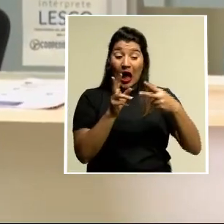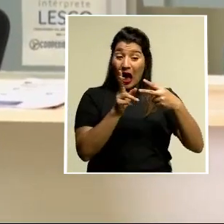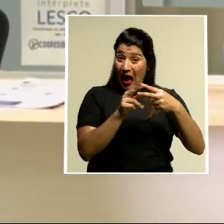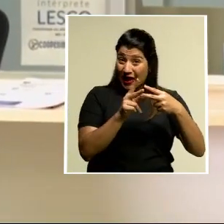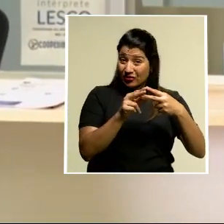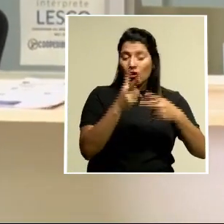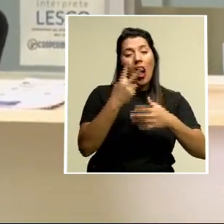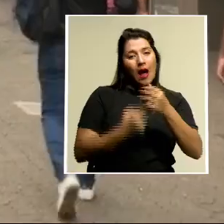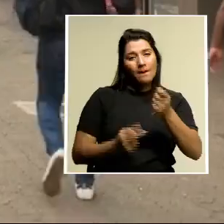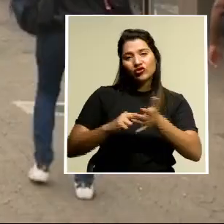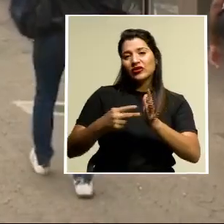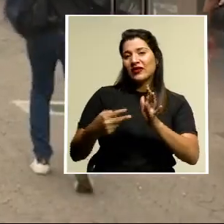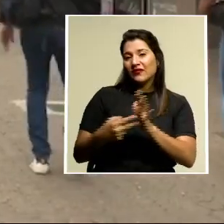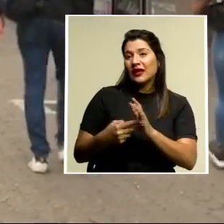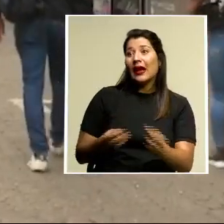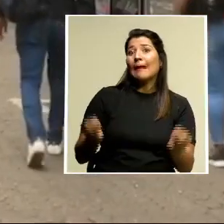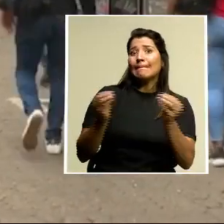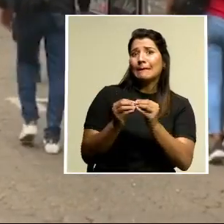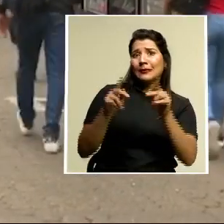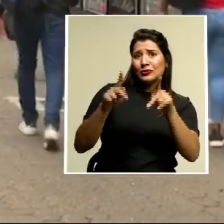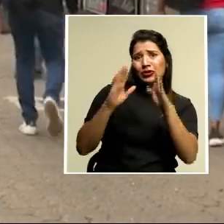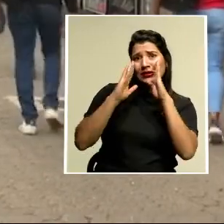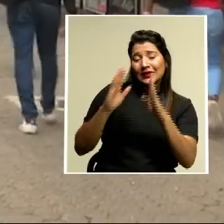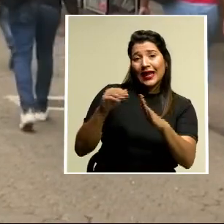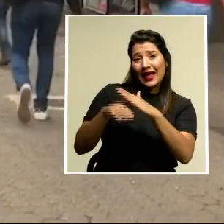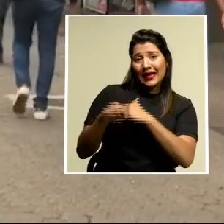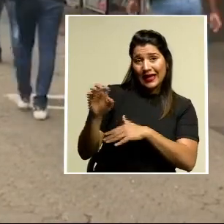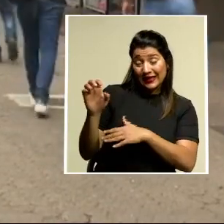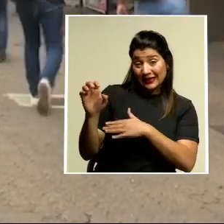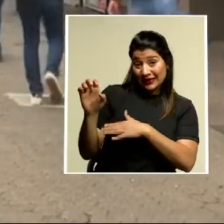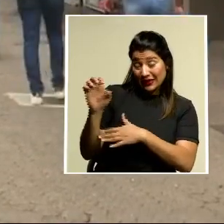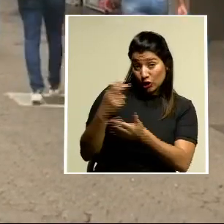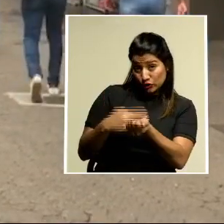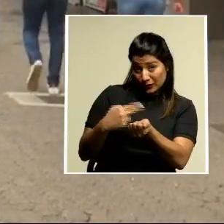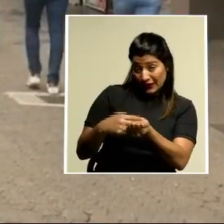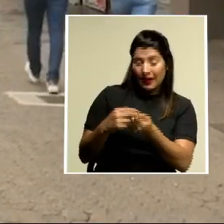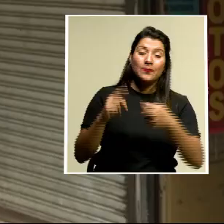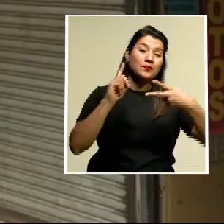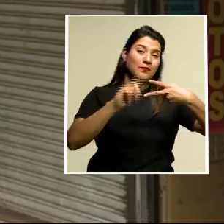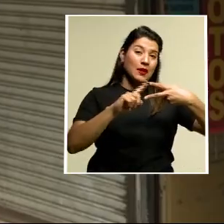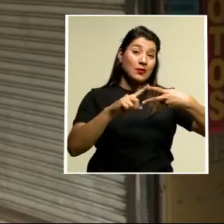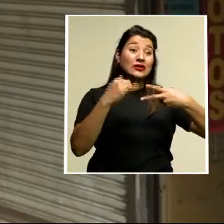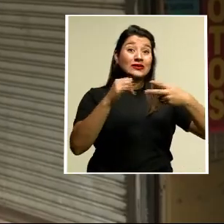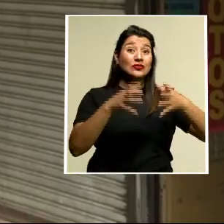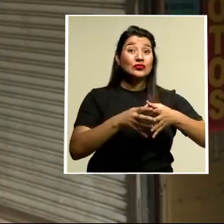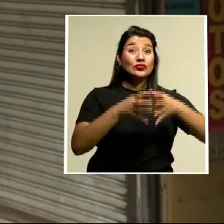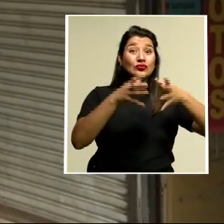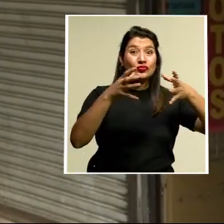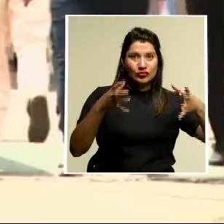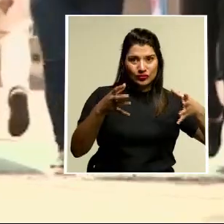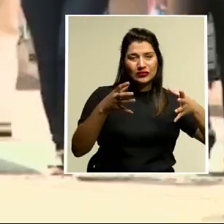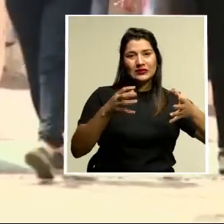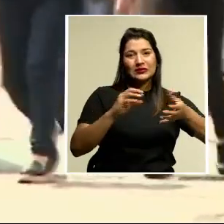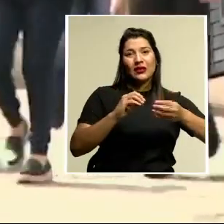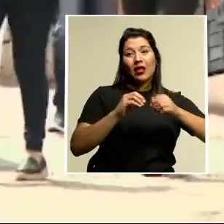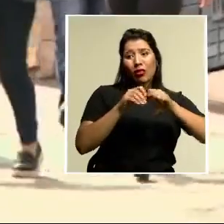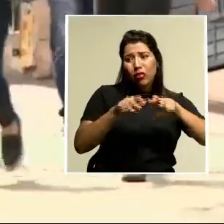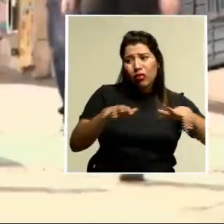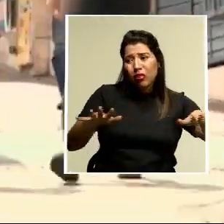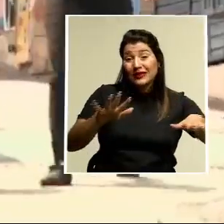La variante Delta ha encendido las alertas de todo el mundo, pues la nueva variante se presenta de una manera más contagiosa y agresiva, según